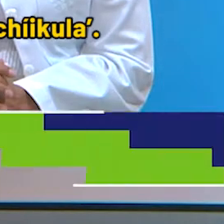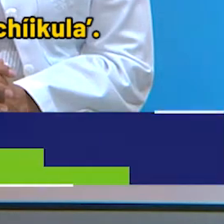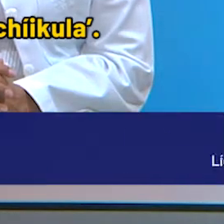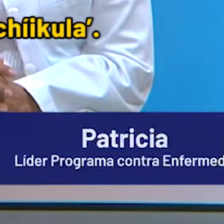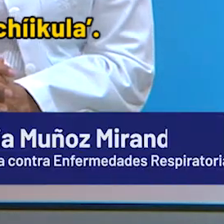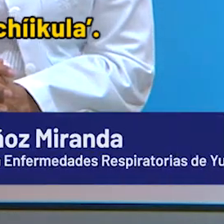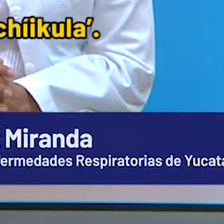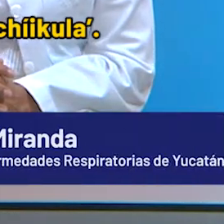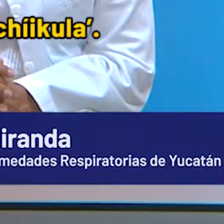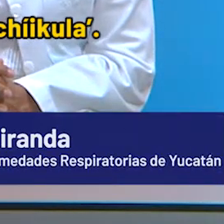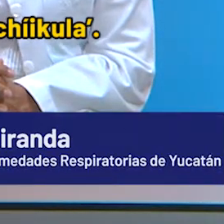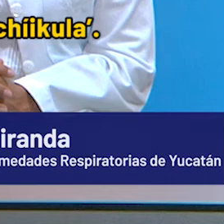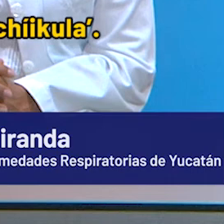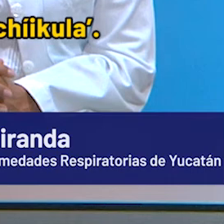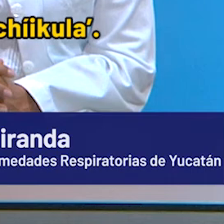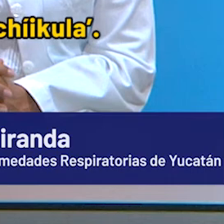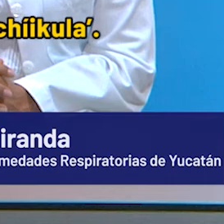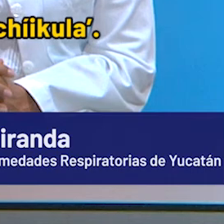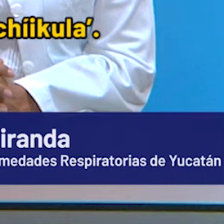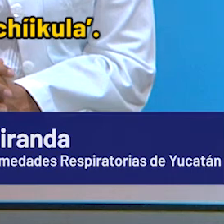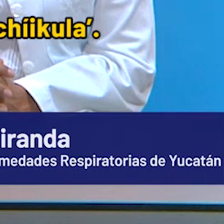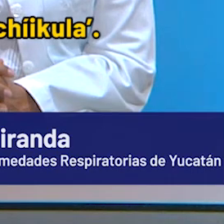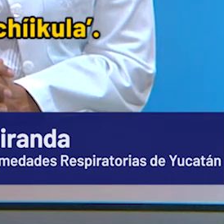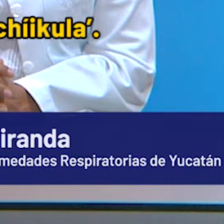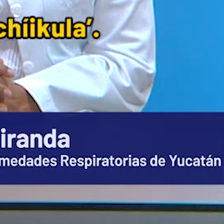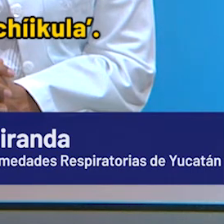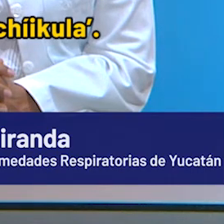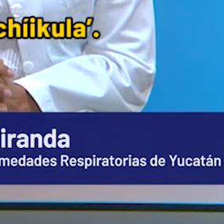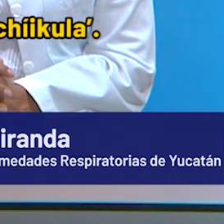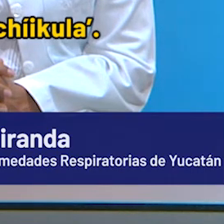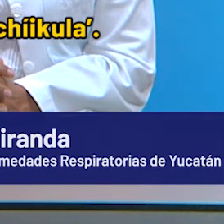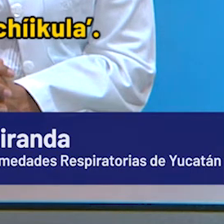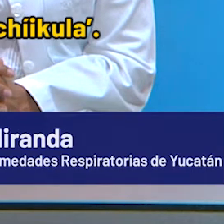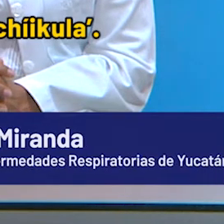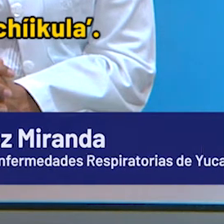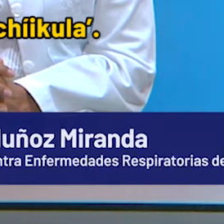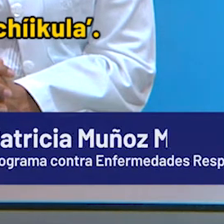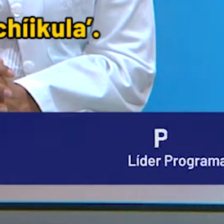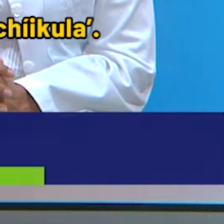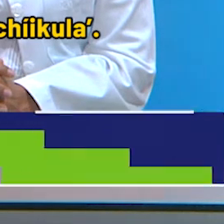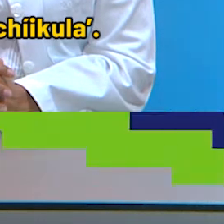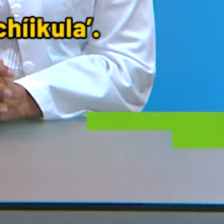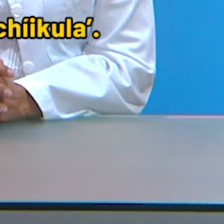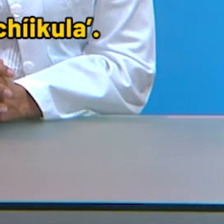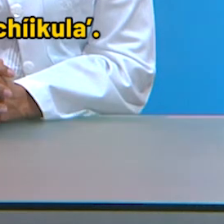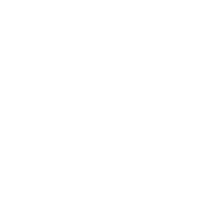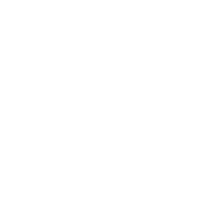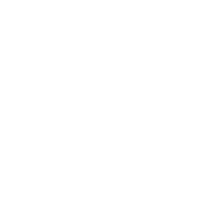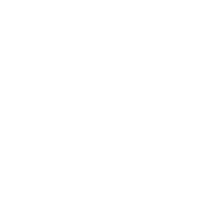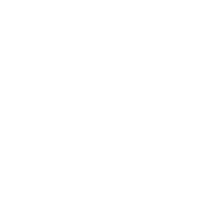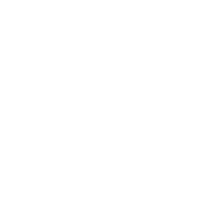doctora. Gracias. Estaremos actualizando esta información todos los días por este mismo medio. Muchas gracias.